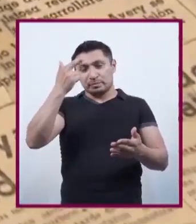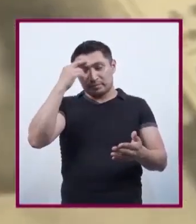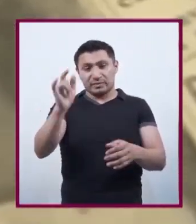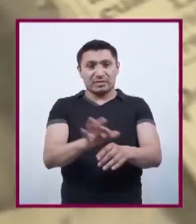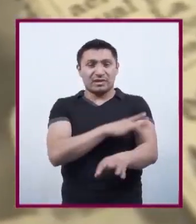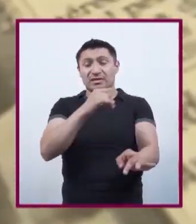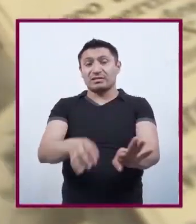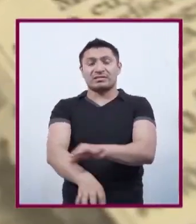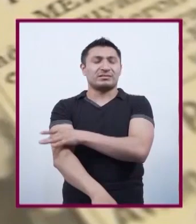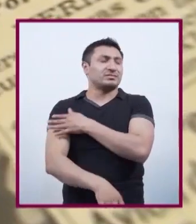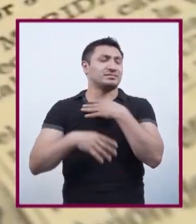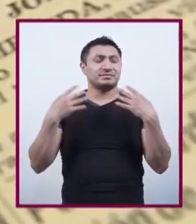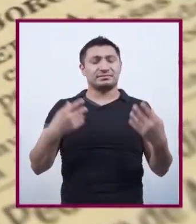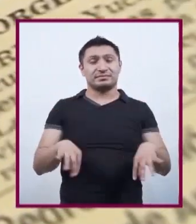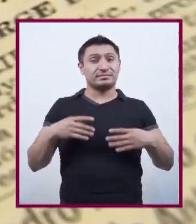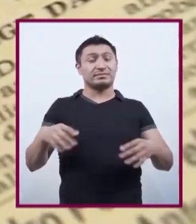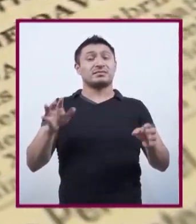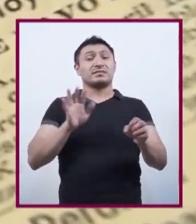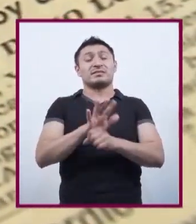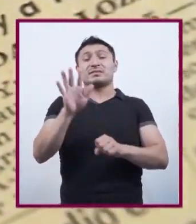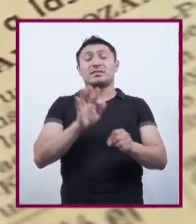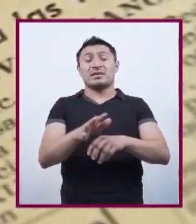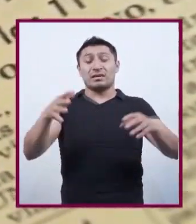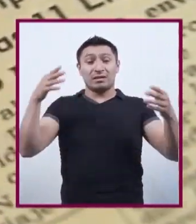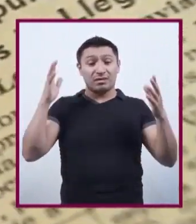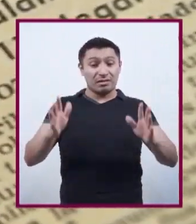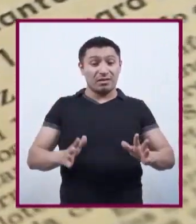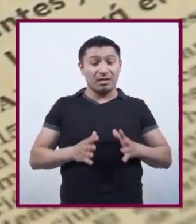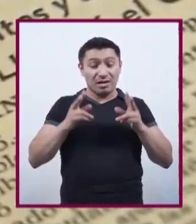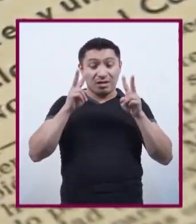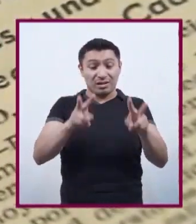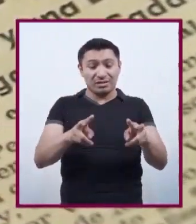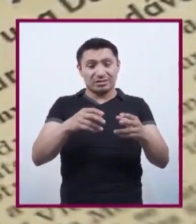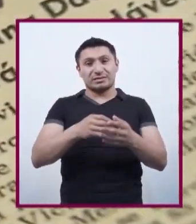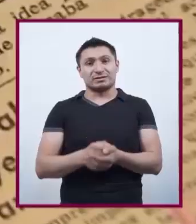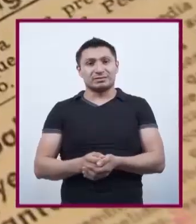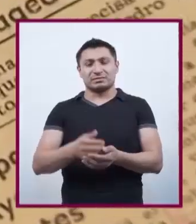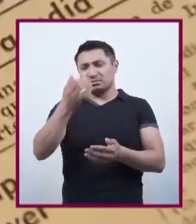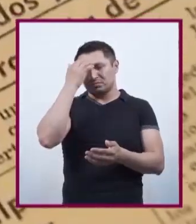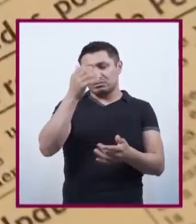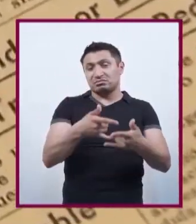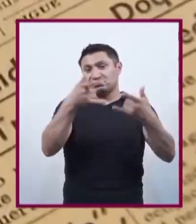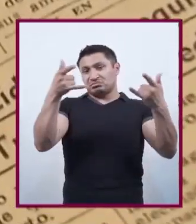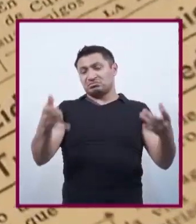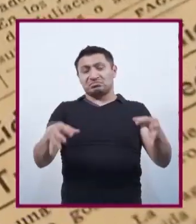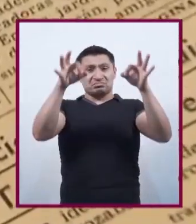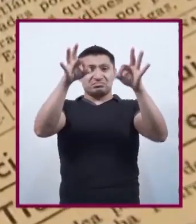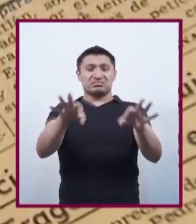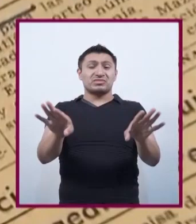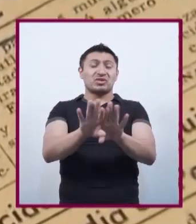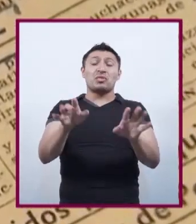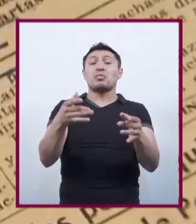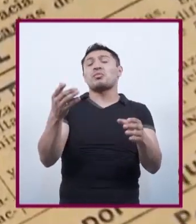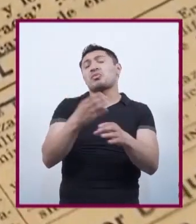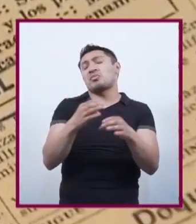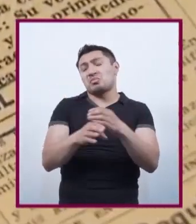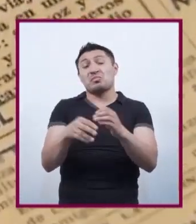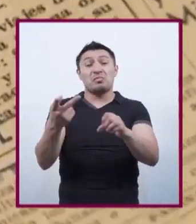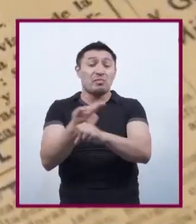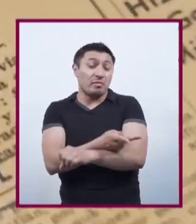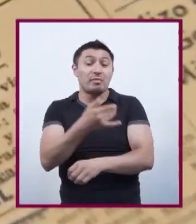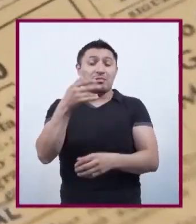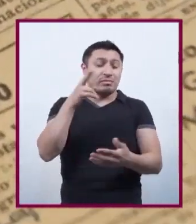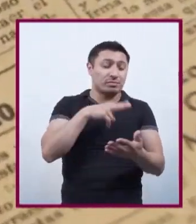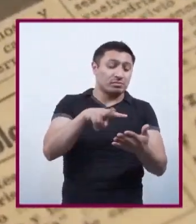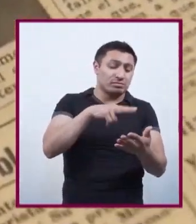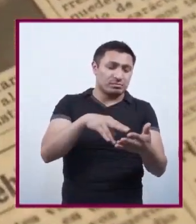la emoción del instante el hecho que atrapó a los que le antecedieron, conocer la crónica de cómo trascendieron y comprender a